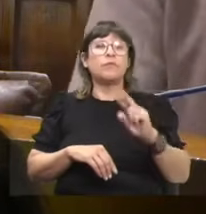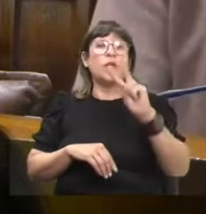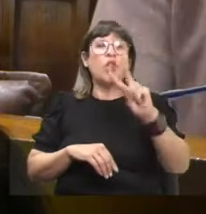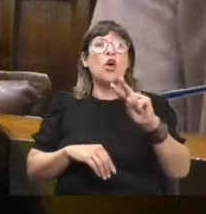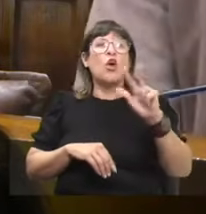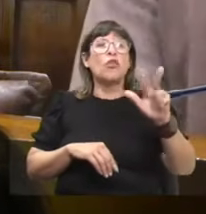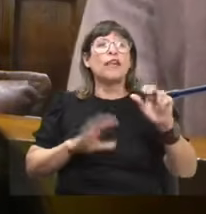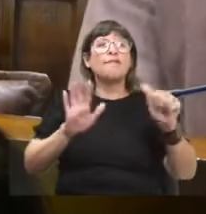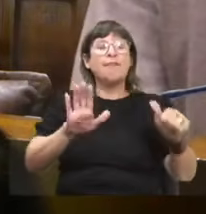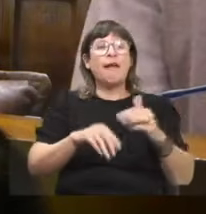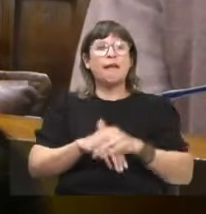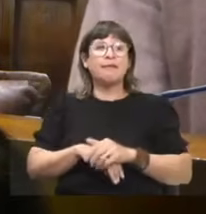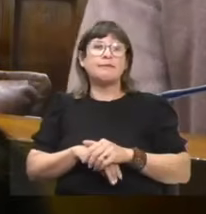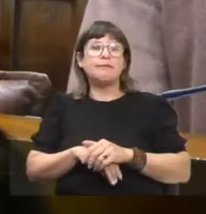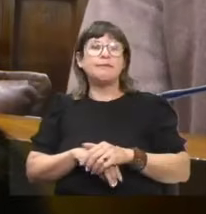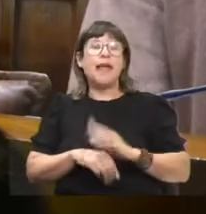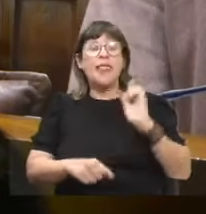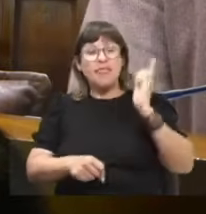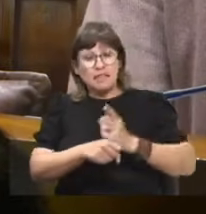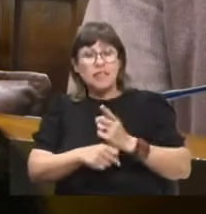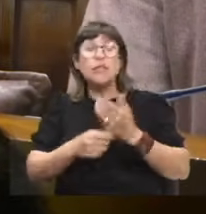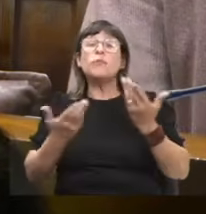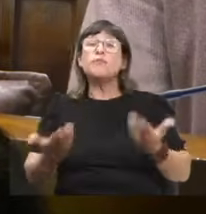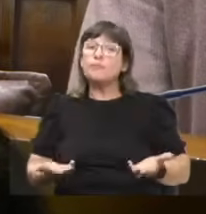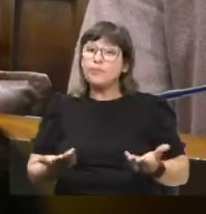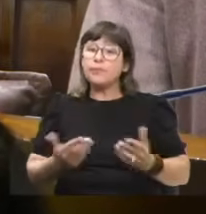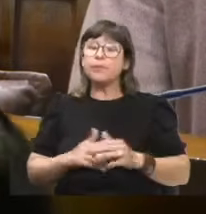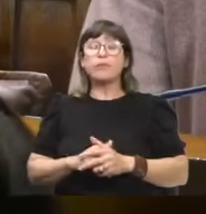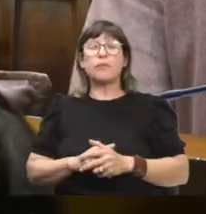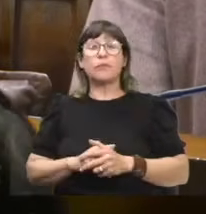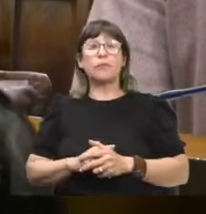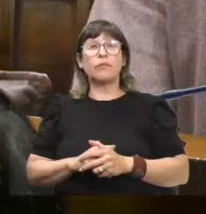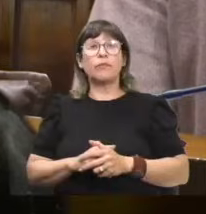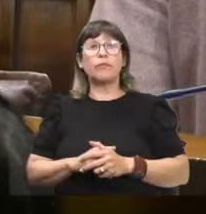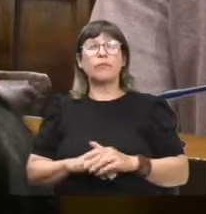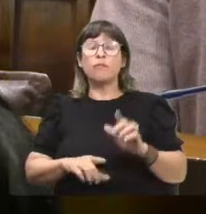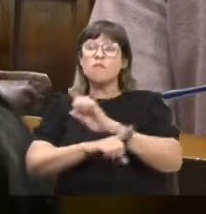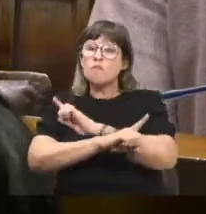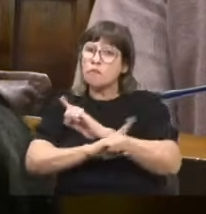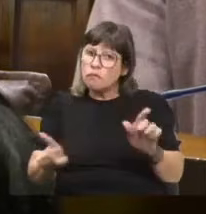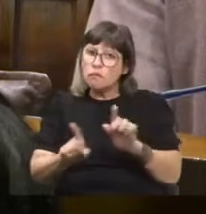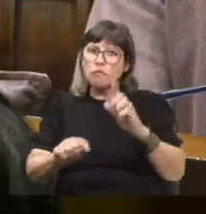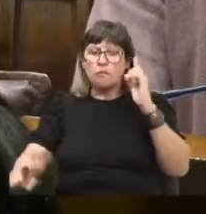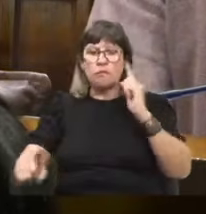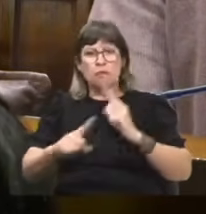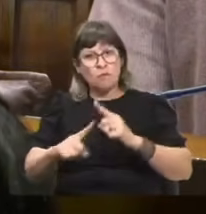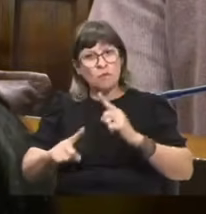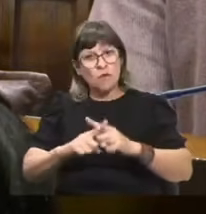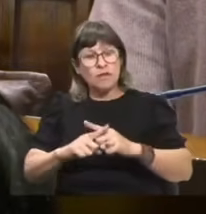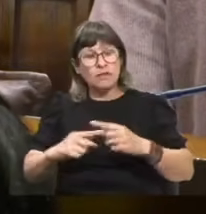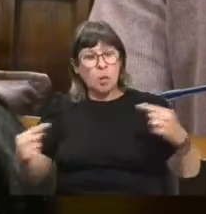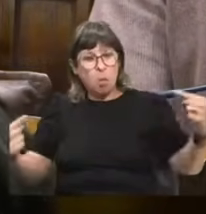2025-34-1-000-236, resolvió que no existe